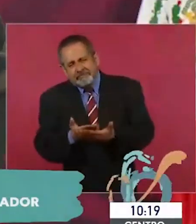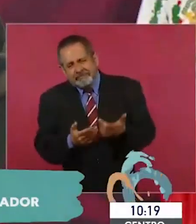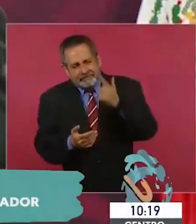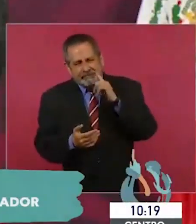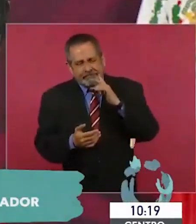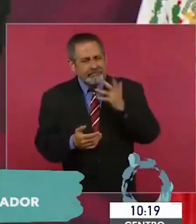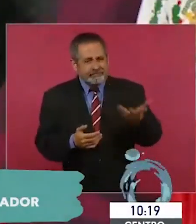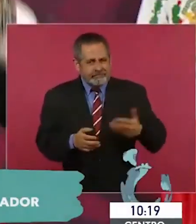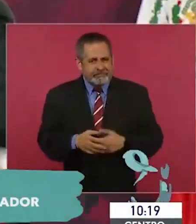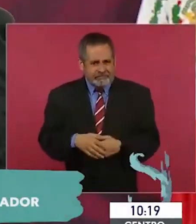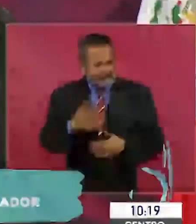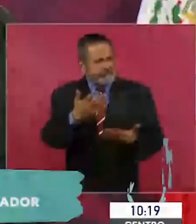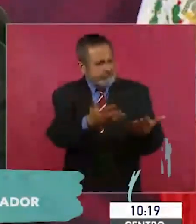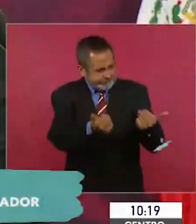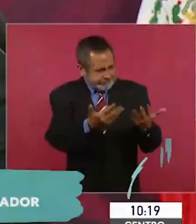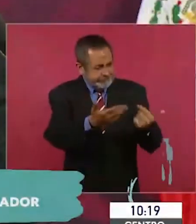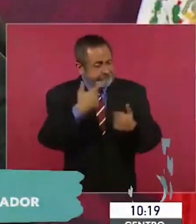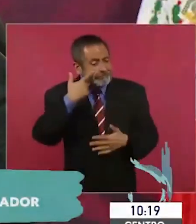O sea, pero así.